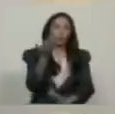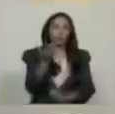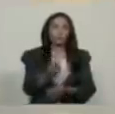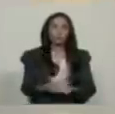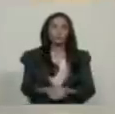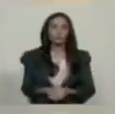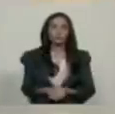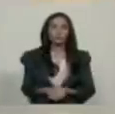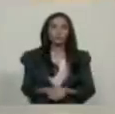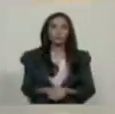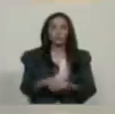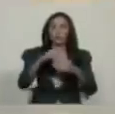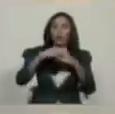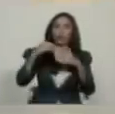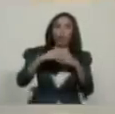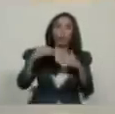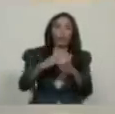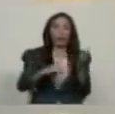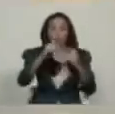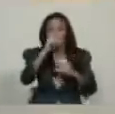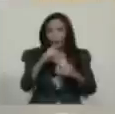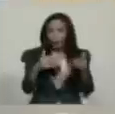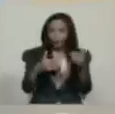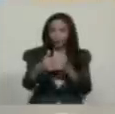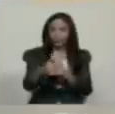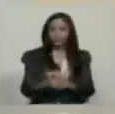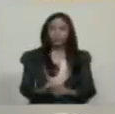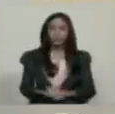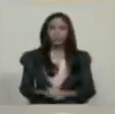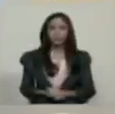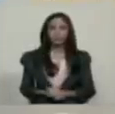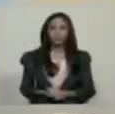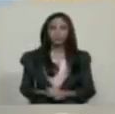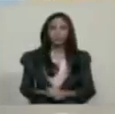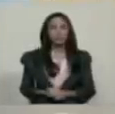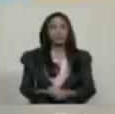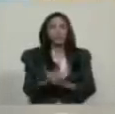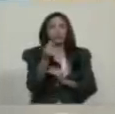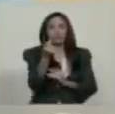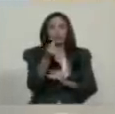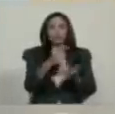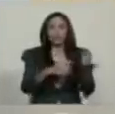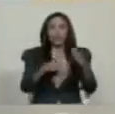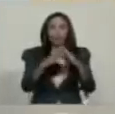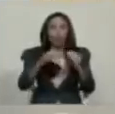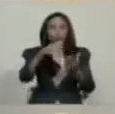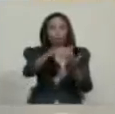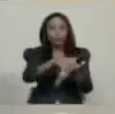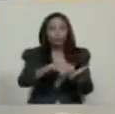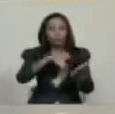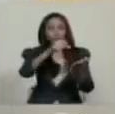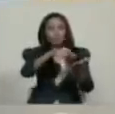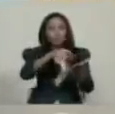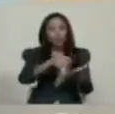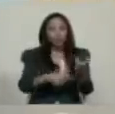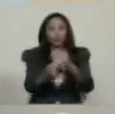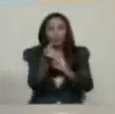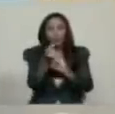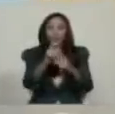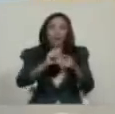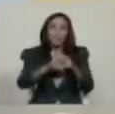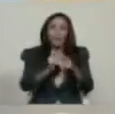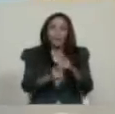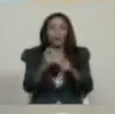de dólares anuales. Solo en importación de semilla de papa. Y claro,